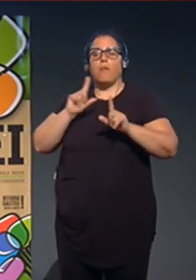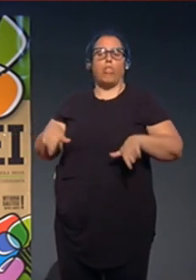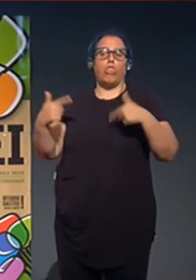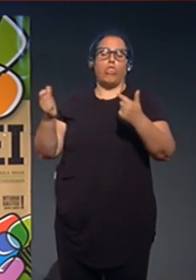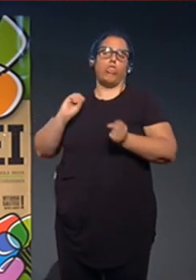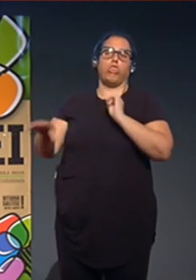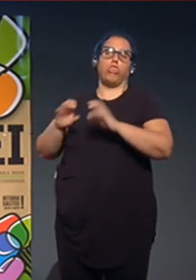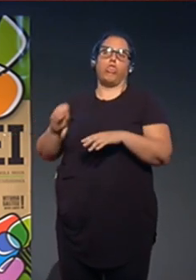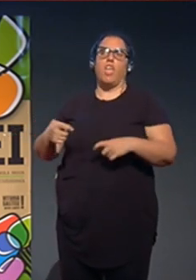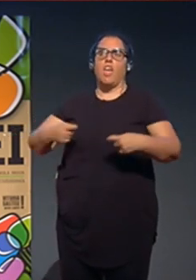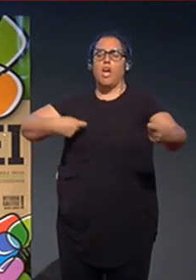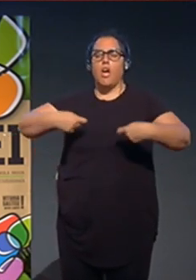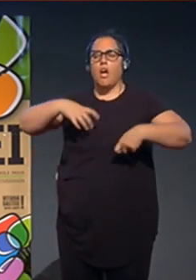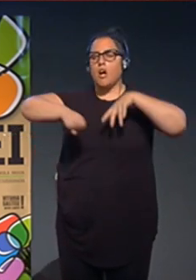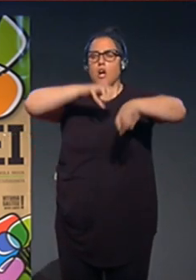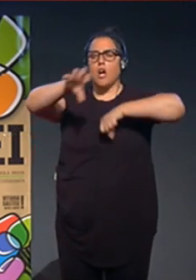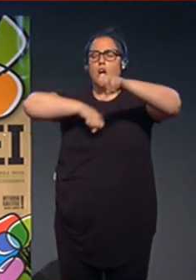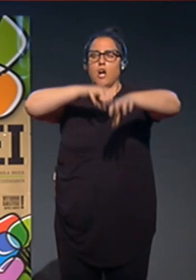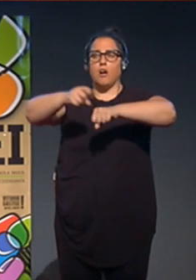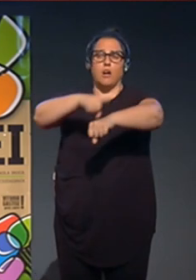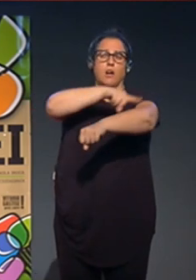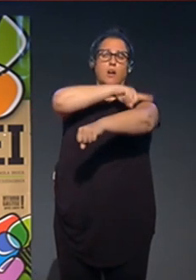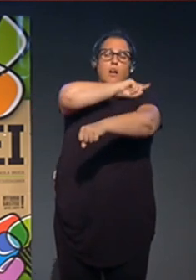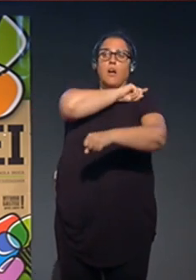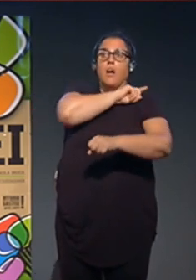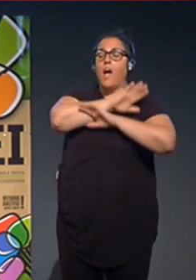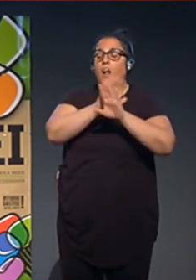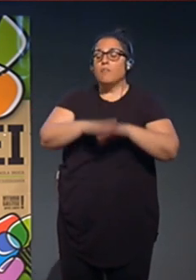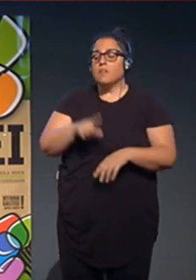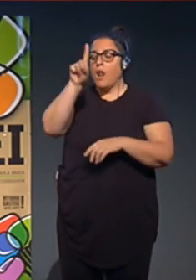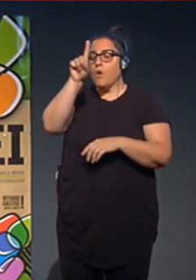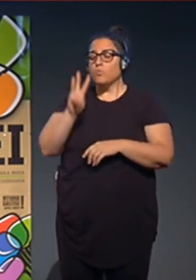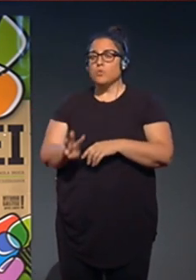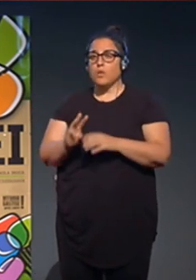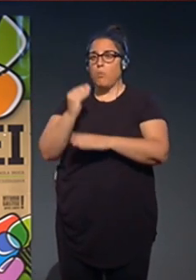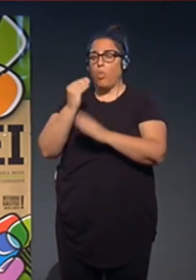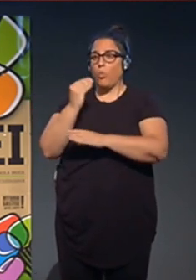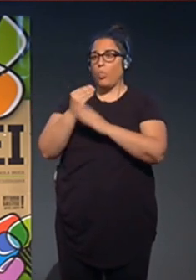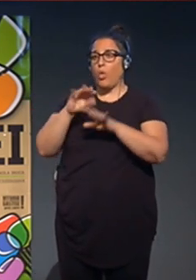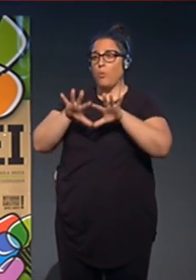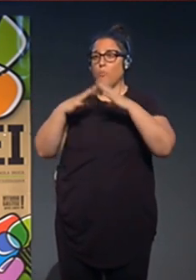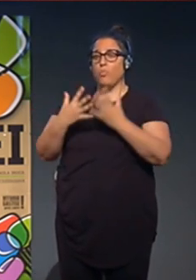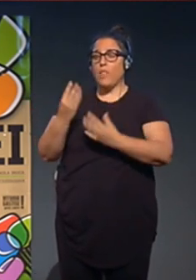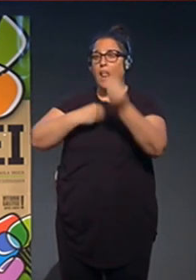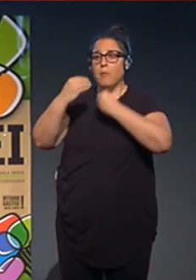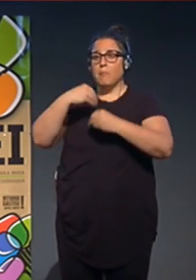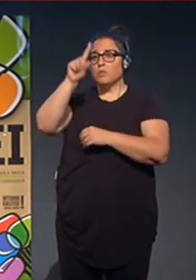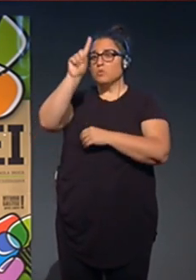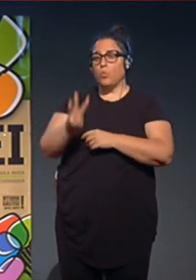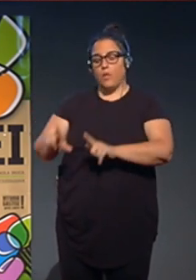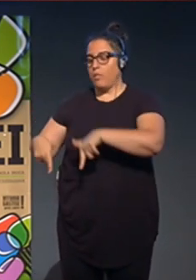el consumismo innecesario que está llevando a que un tercio de la producción mundial de alimentos termine